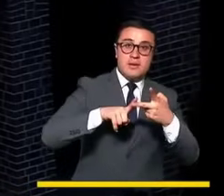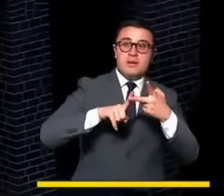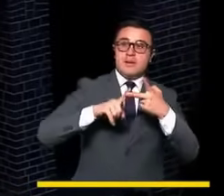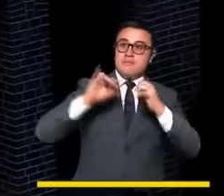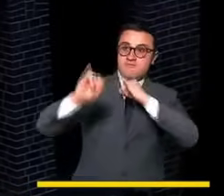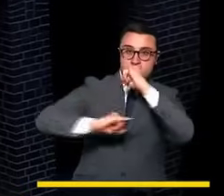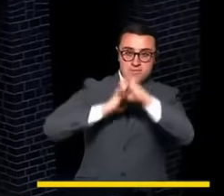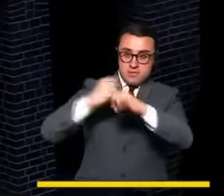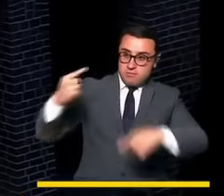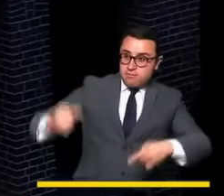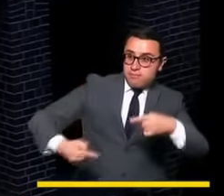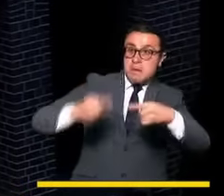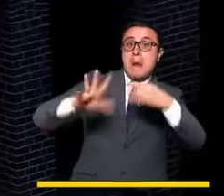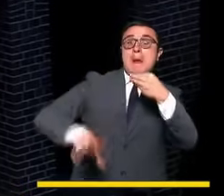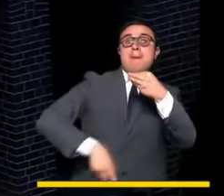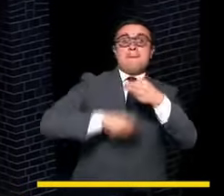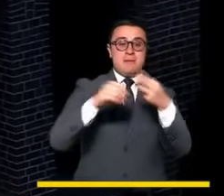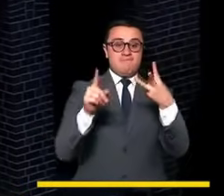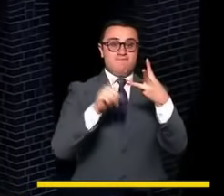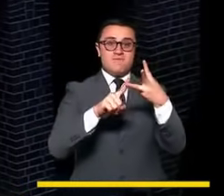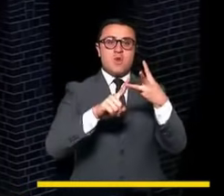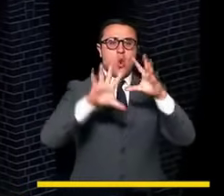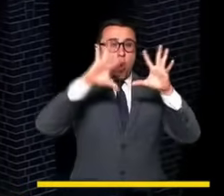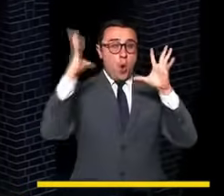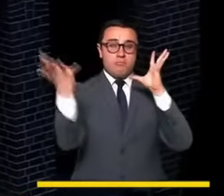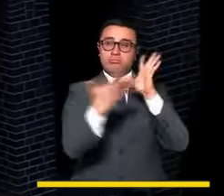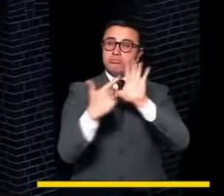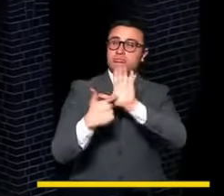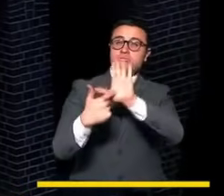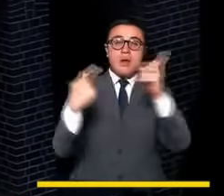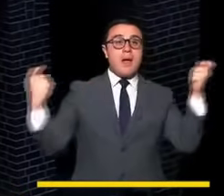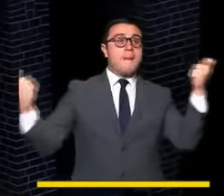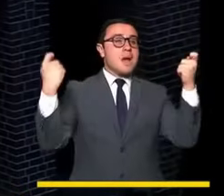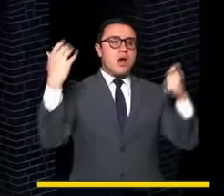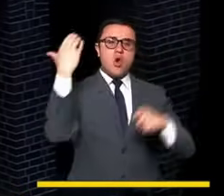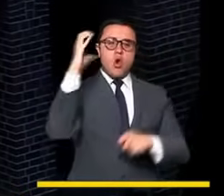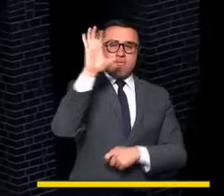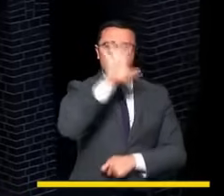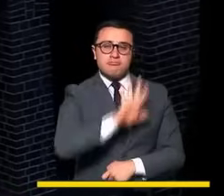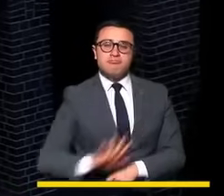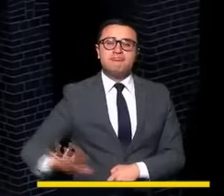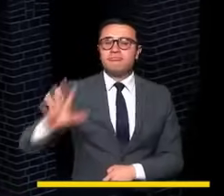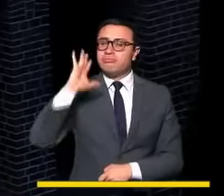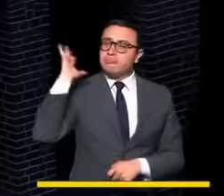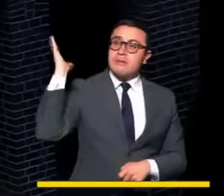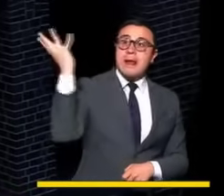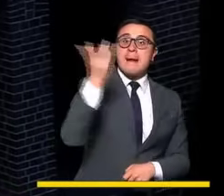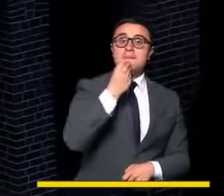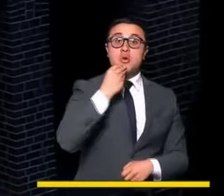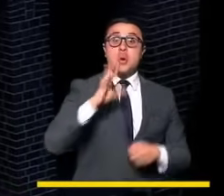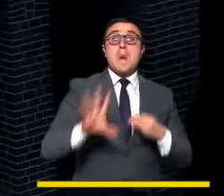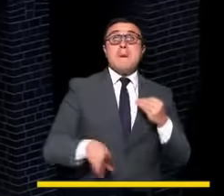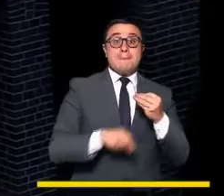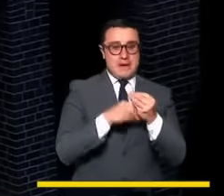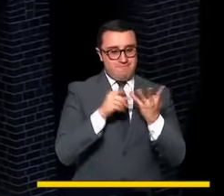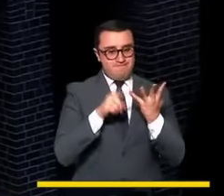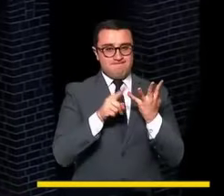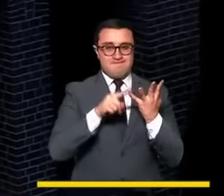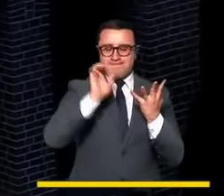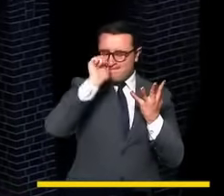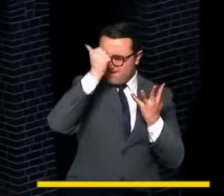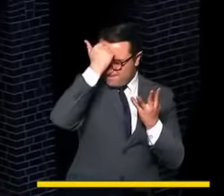campaña mundial de Colombia, el país de la belleza. Y el tema fundamental, que yo creo que